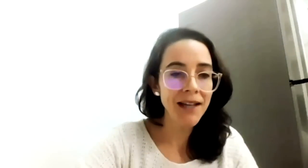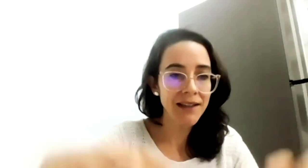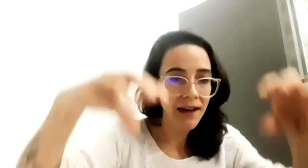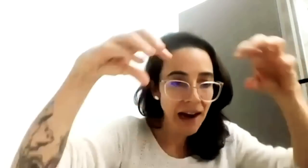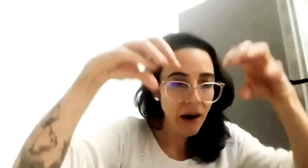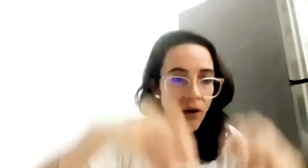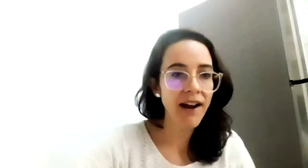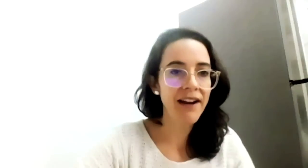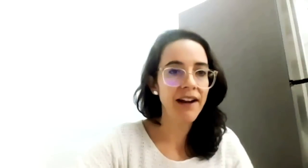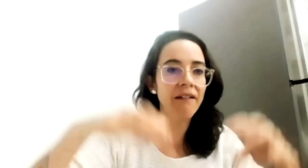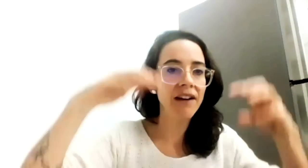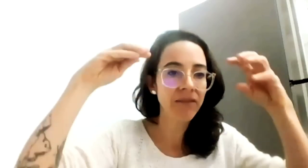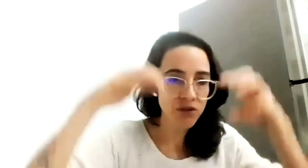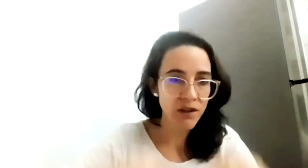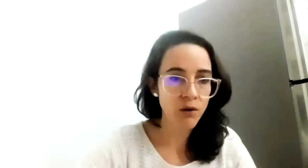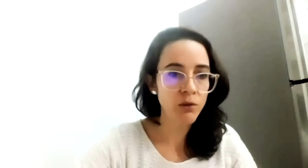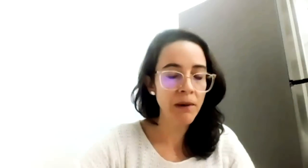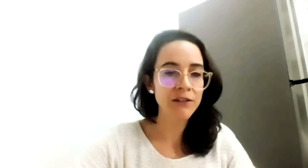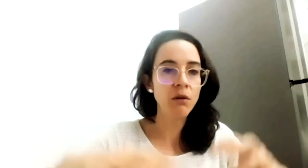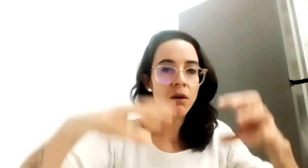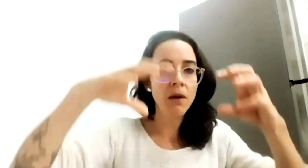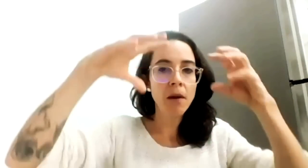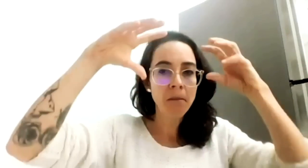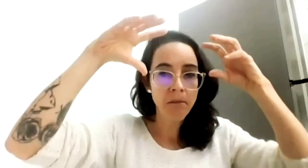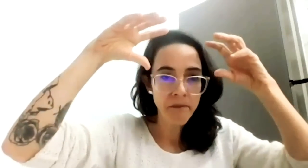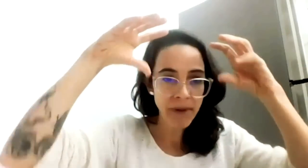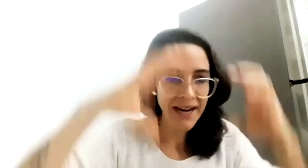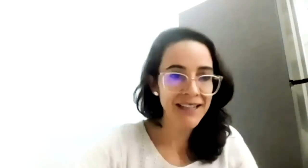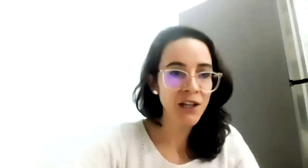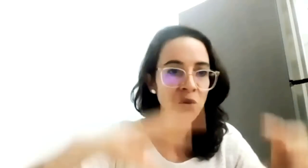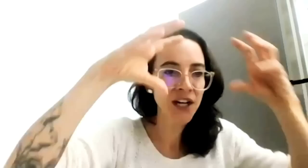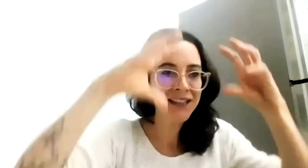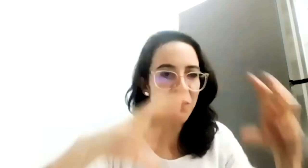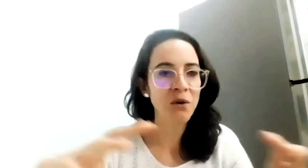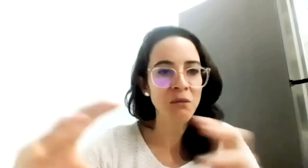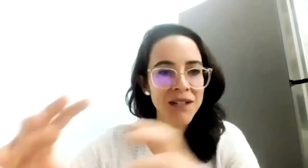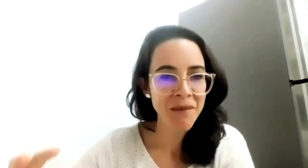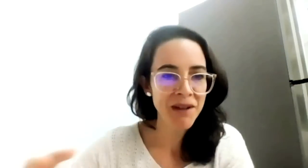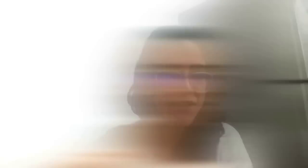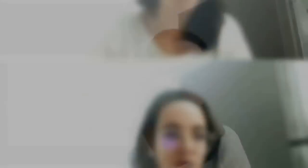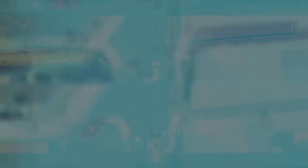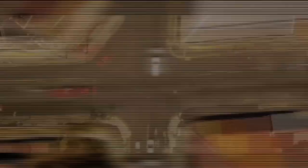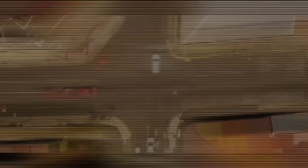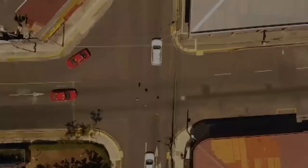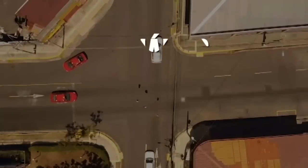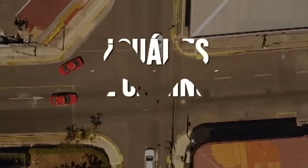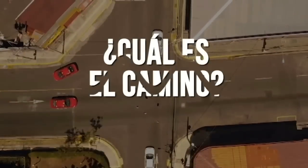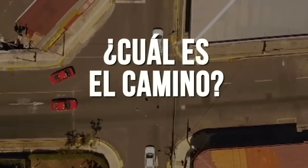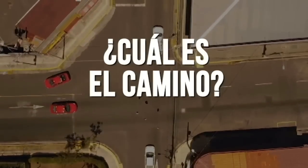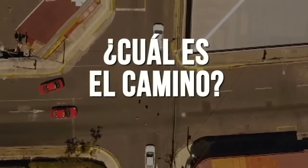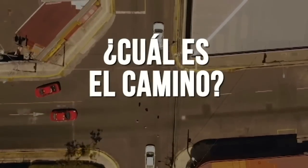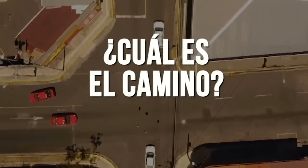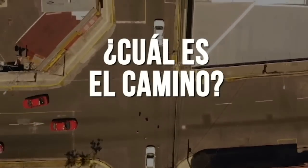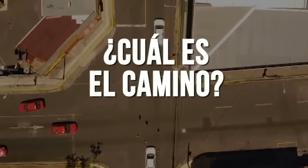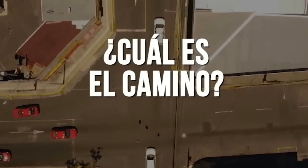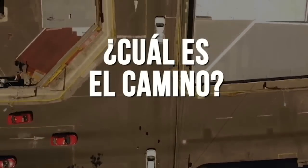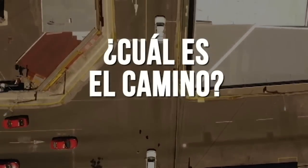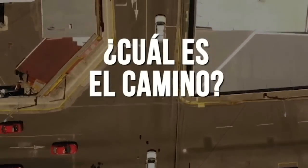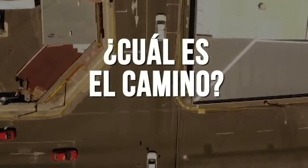el ambiente, ahora genera beneficios a corto plazo para gente concreta con nombres y apellidos.